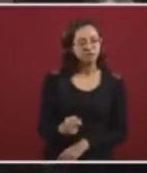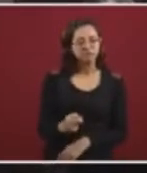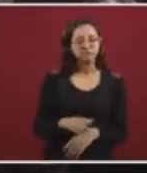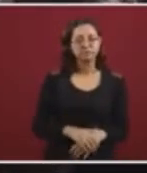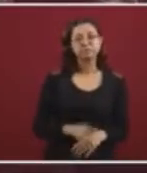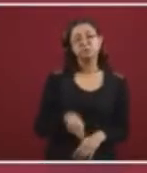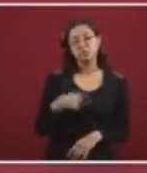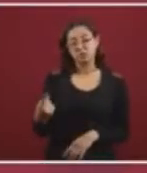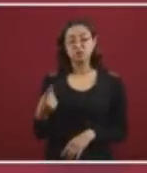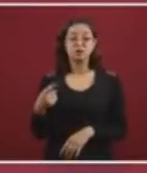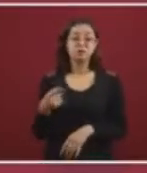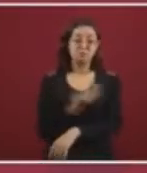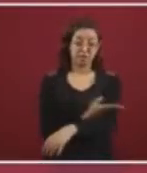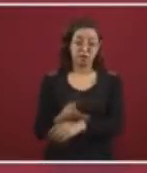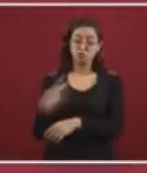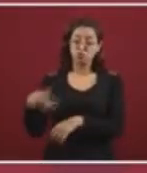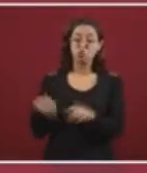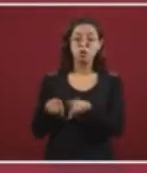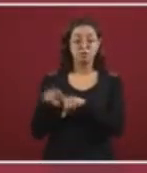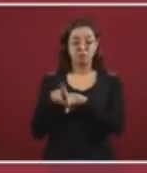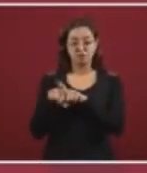externó esa frase,